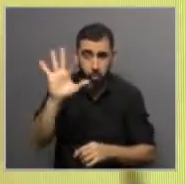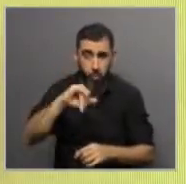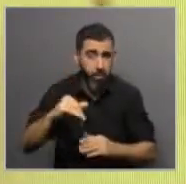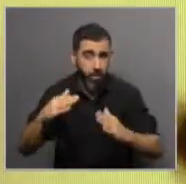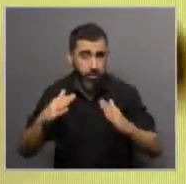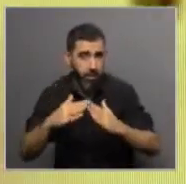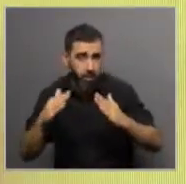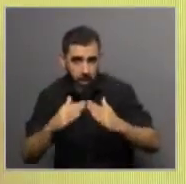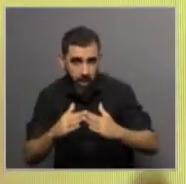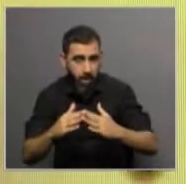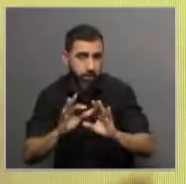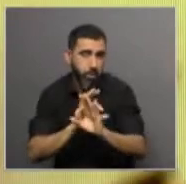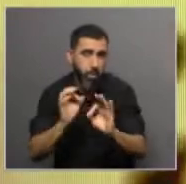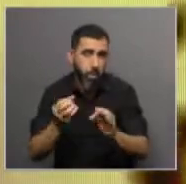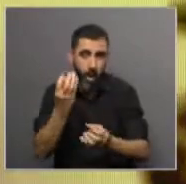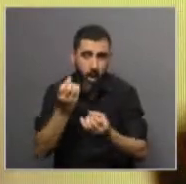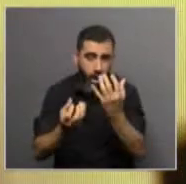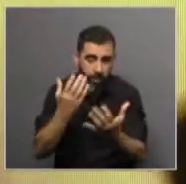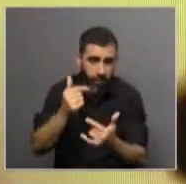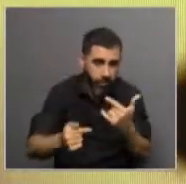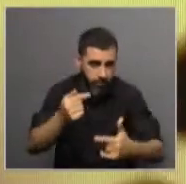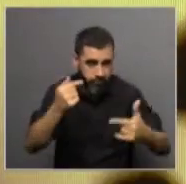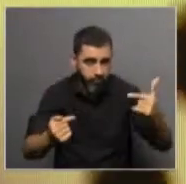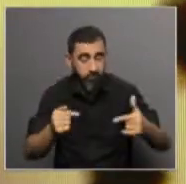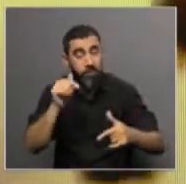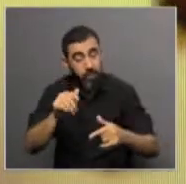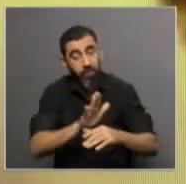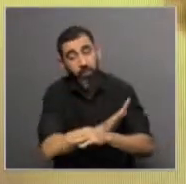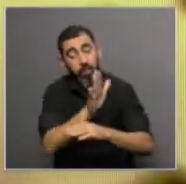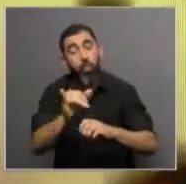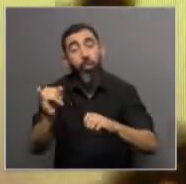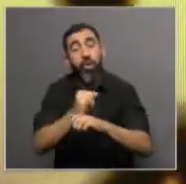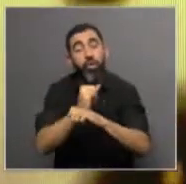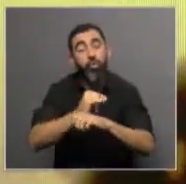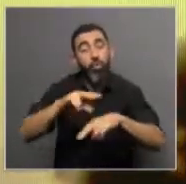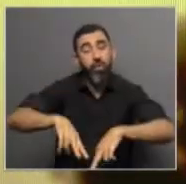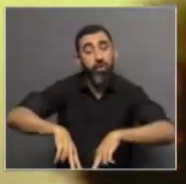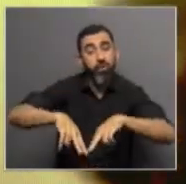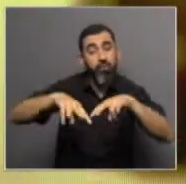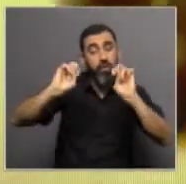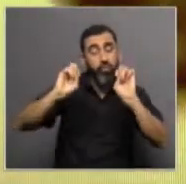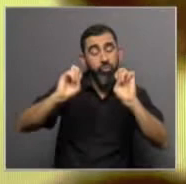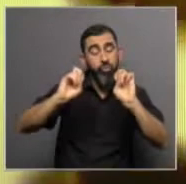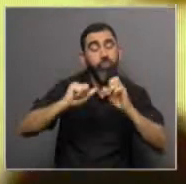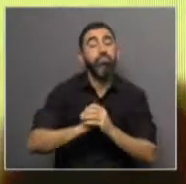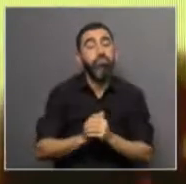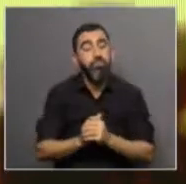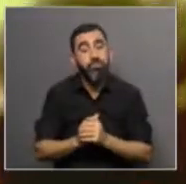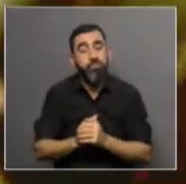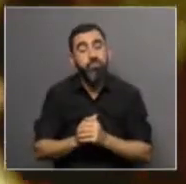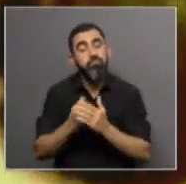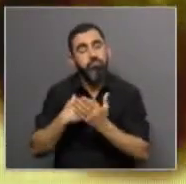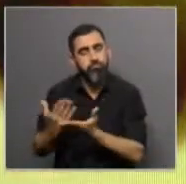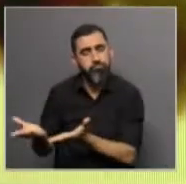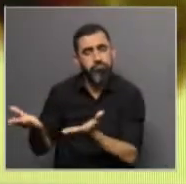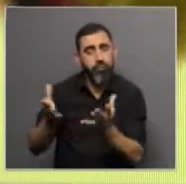¿no? Ya sea en la casa, en el jardín. Y bueno, allá fuimos al Instituto de Investigaciones Biológicas Clemente Estable, fuimos recibidos